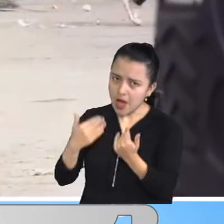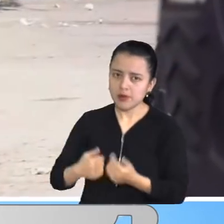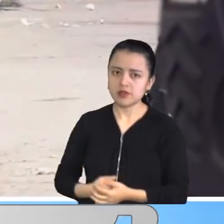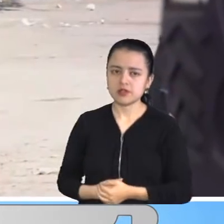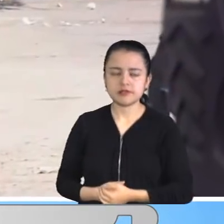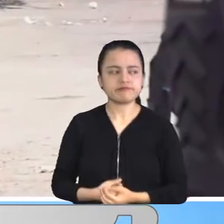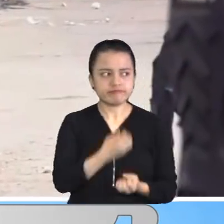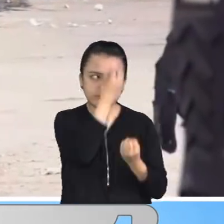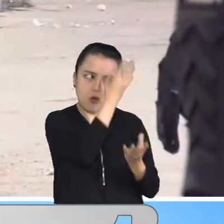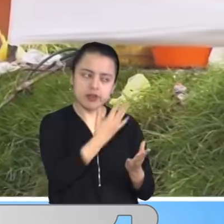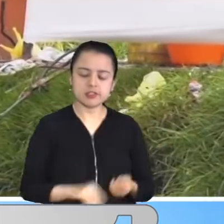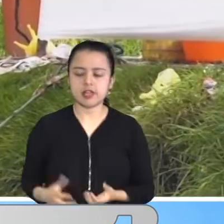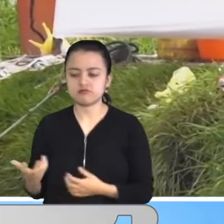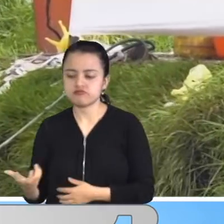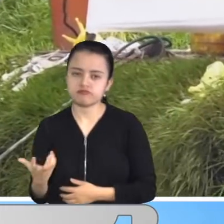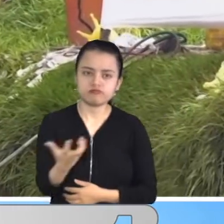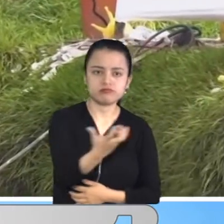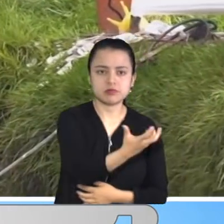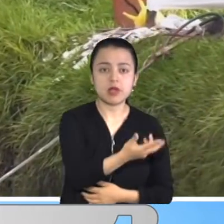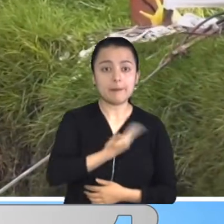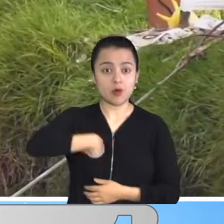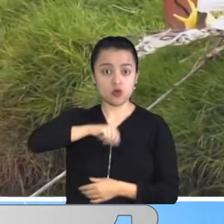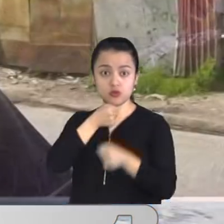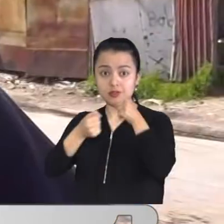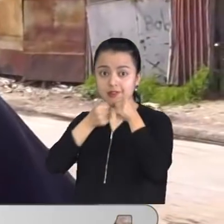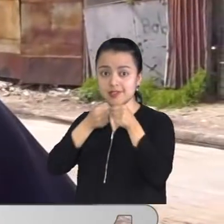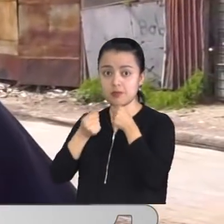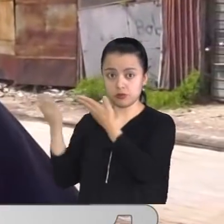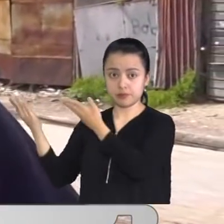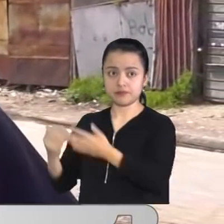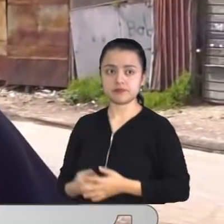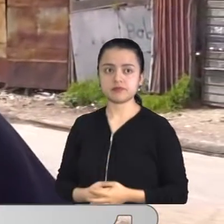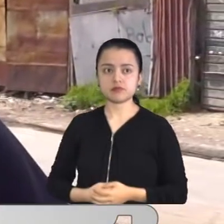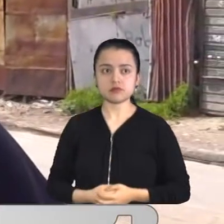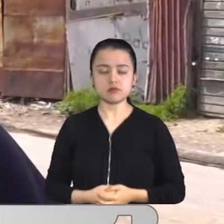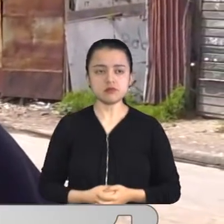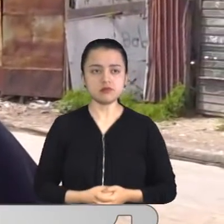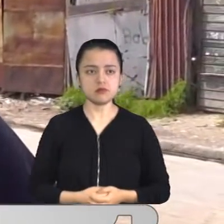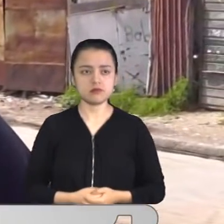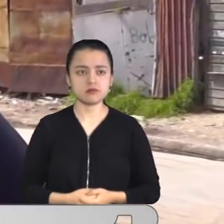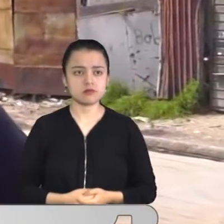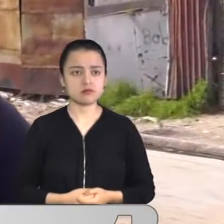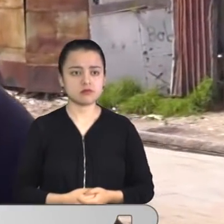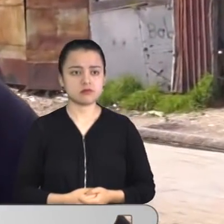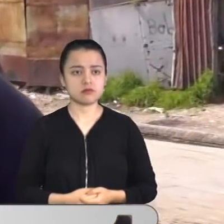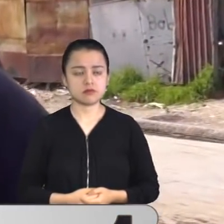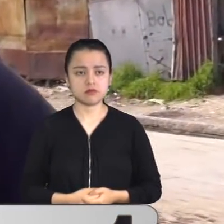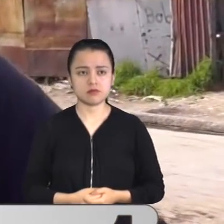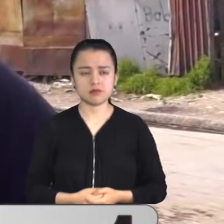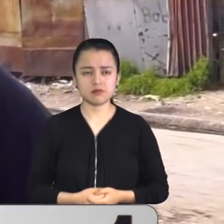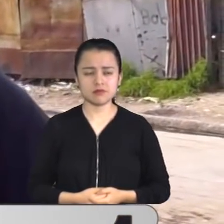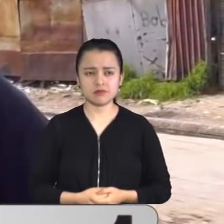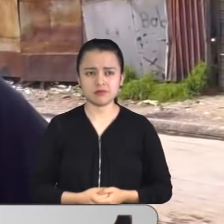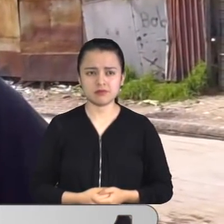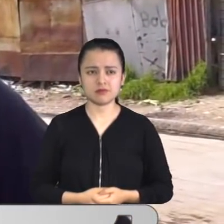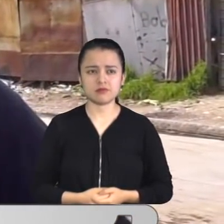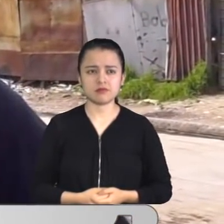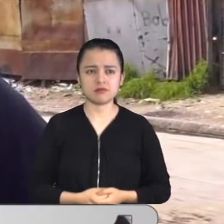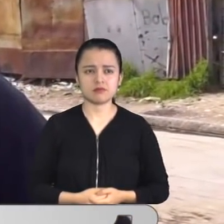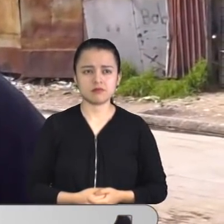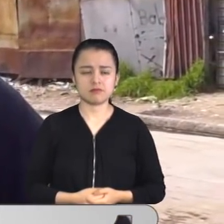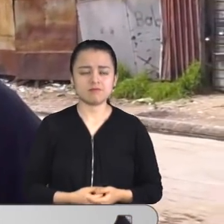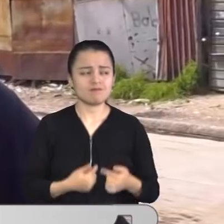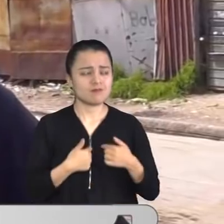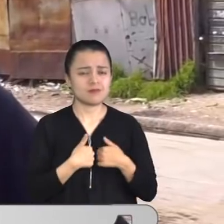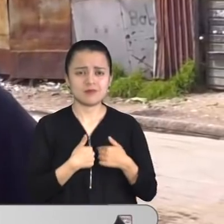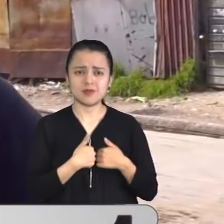futuro y esto fue lo que nos dijeron las personas que ocupaban este lugar. Yo fui víctima en ese puente de ese abuso y por eso me